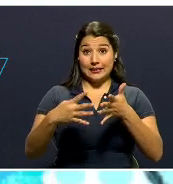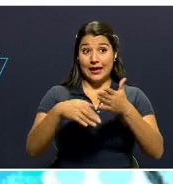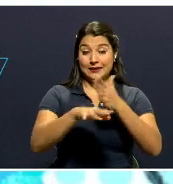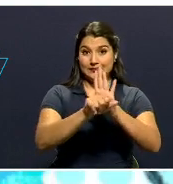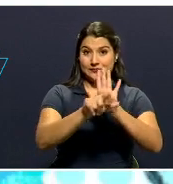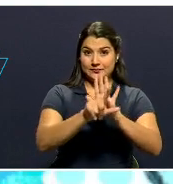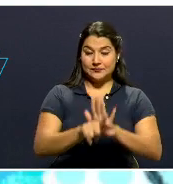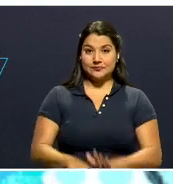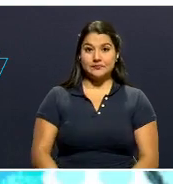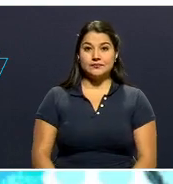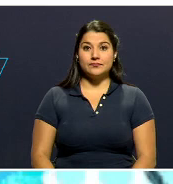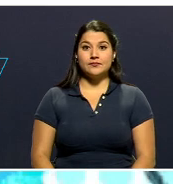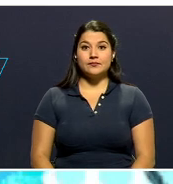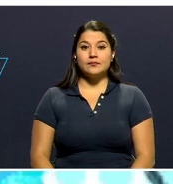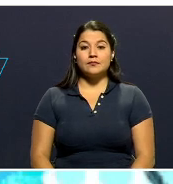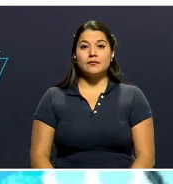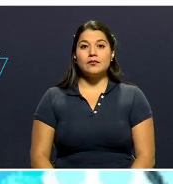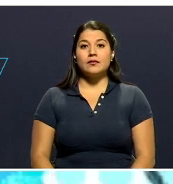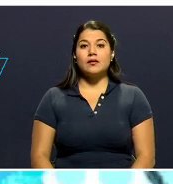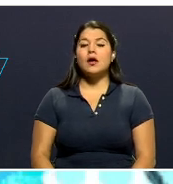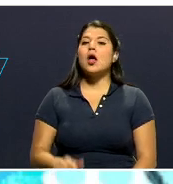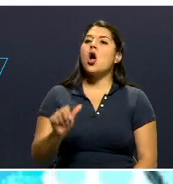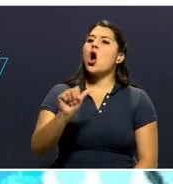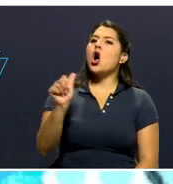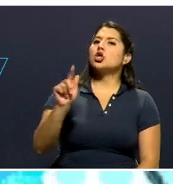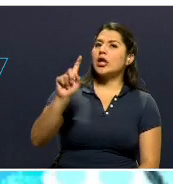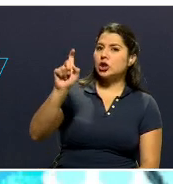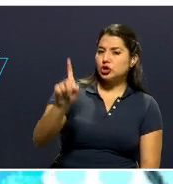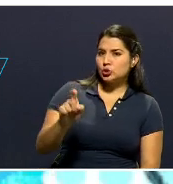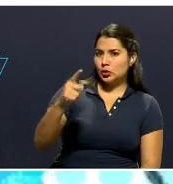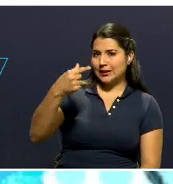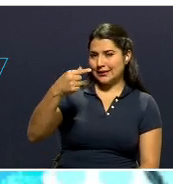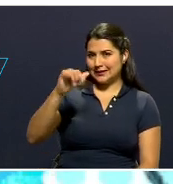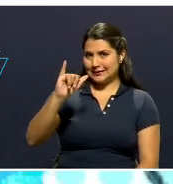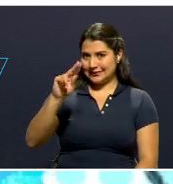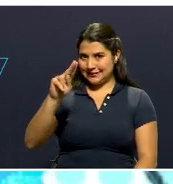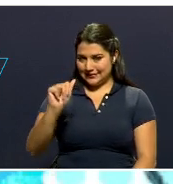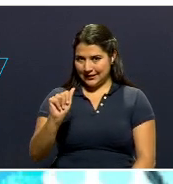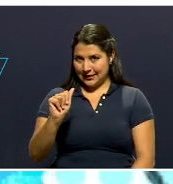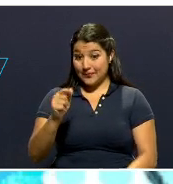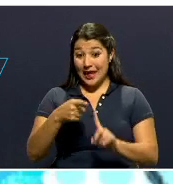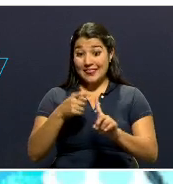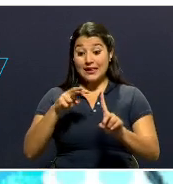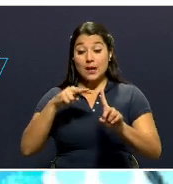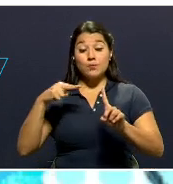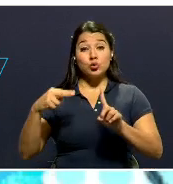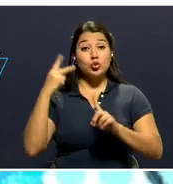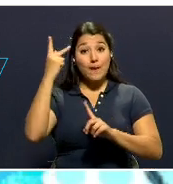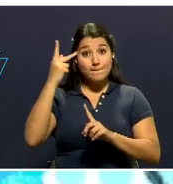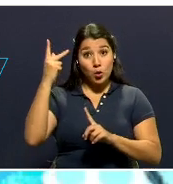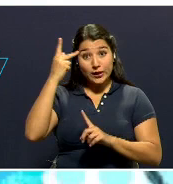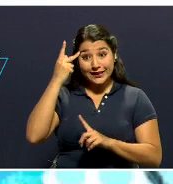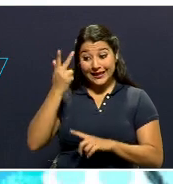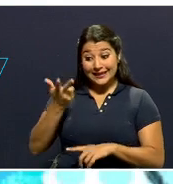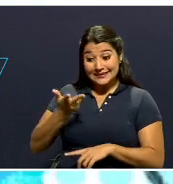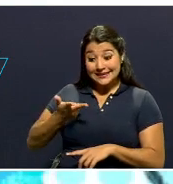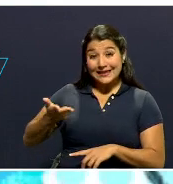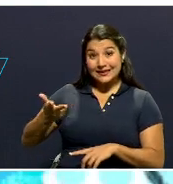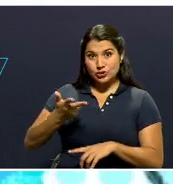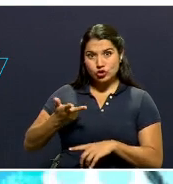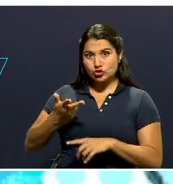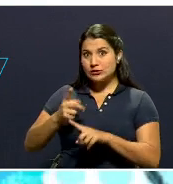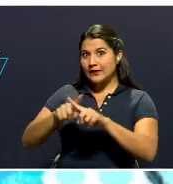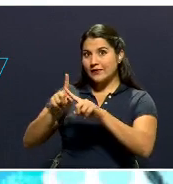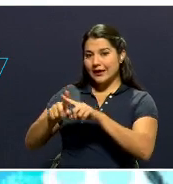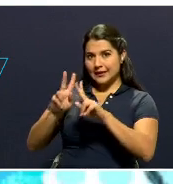Legislativa. Gina, otra consulta. ¿Cuán eficaz en lo político podría resultar este tridente multipartidista? Estamos